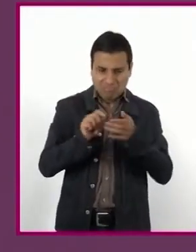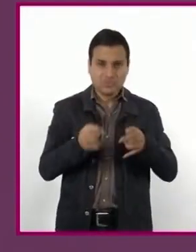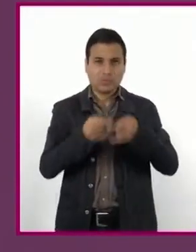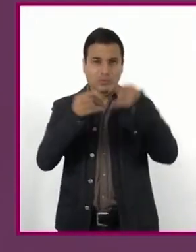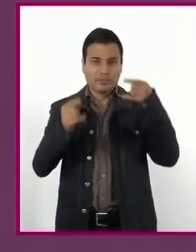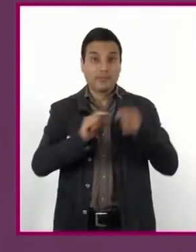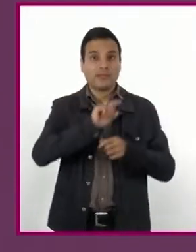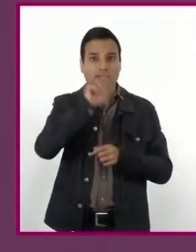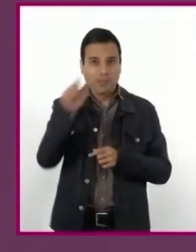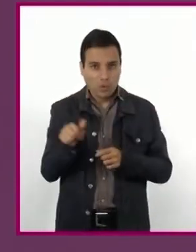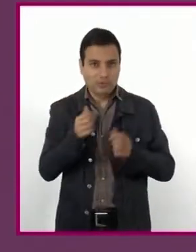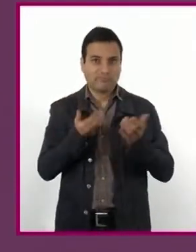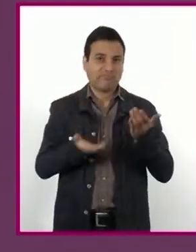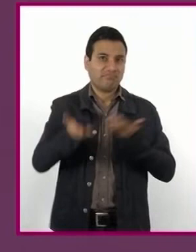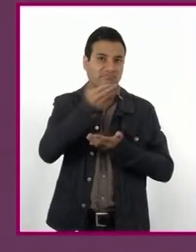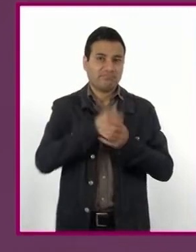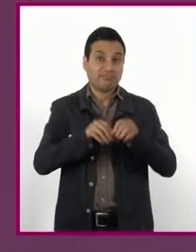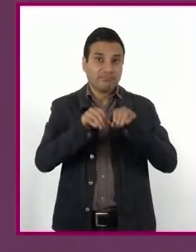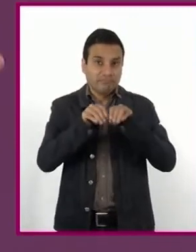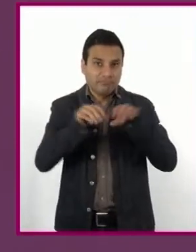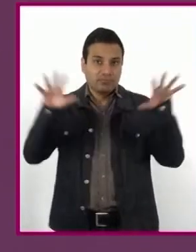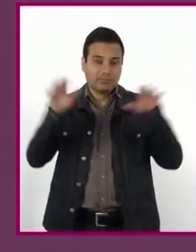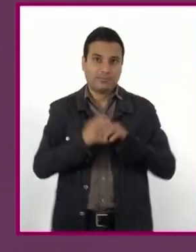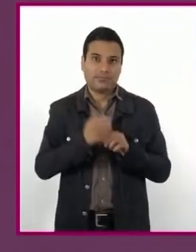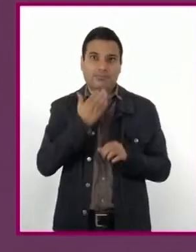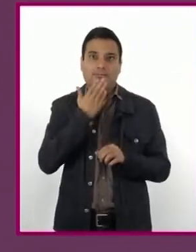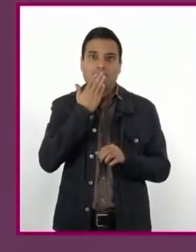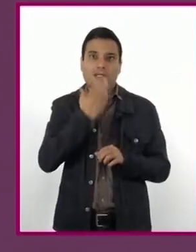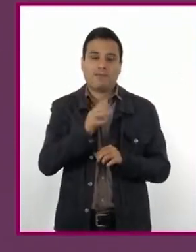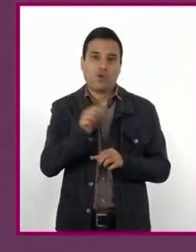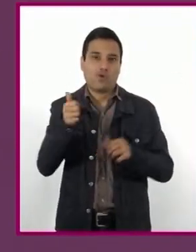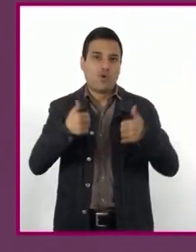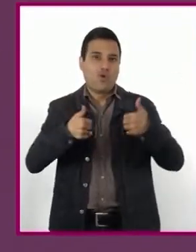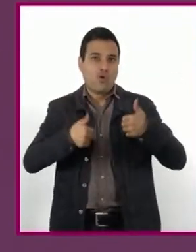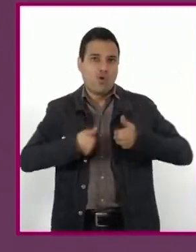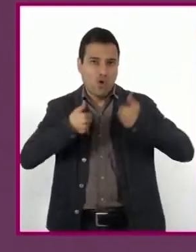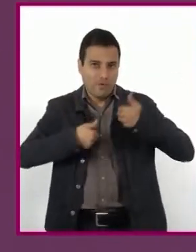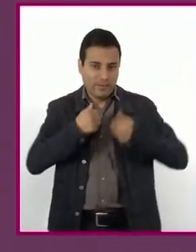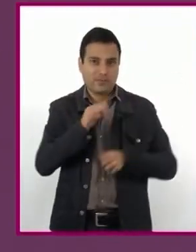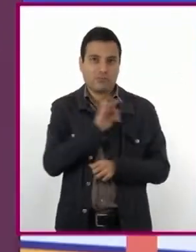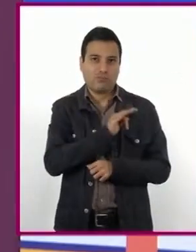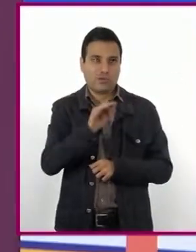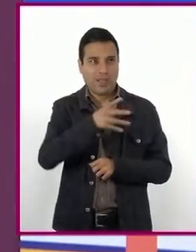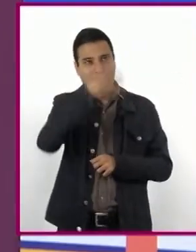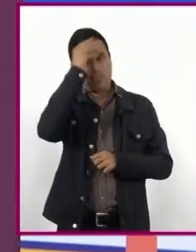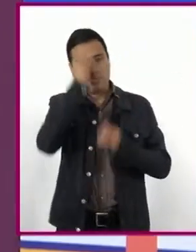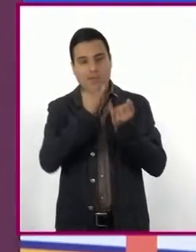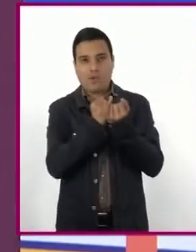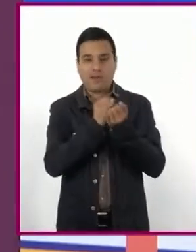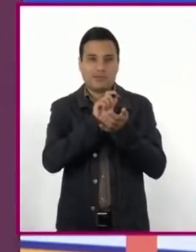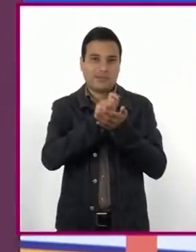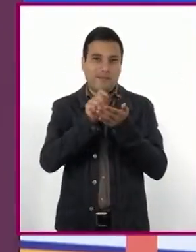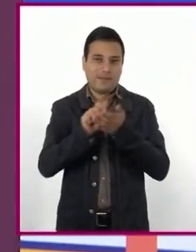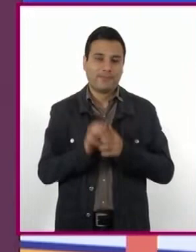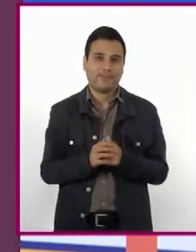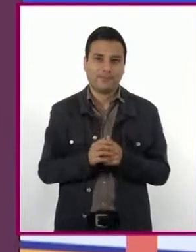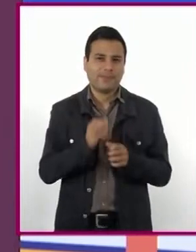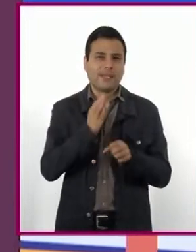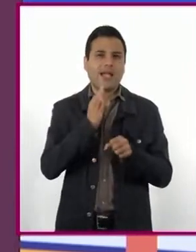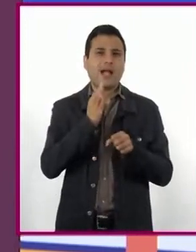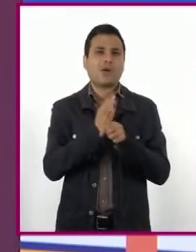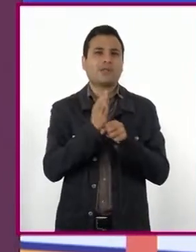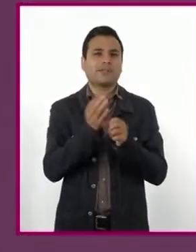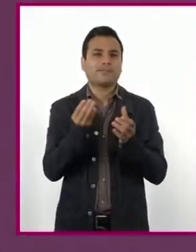lo cual enriquecen la oferta literaria e invitan a otros jóvenes a seguir sus pasos. Por eso, en esta sesión